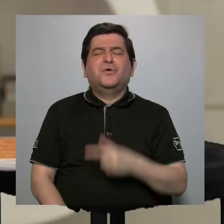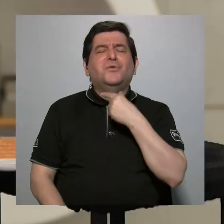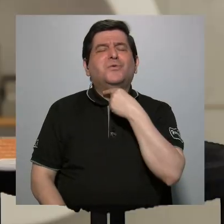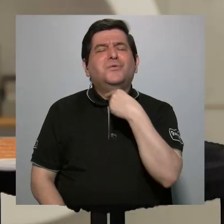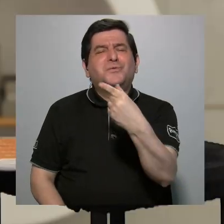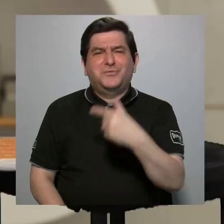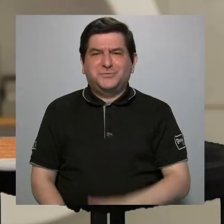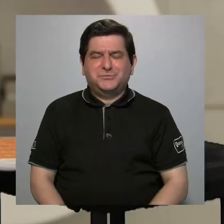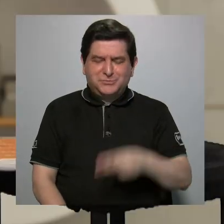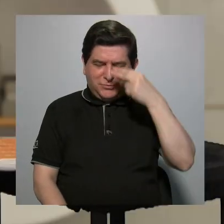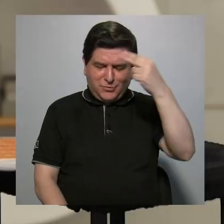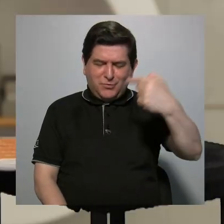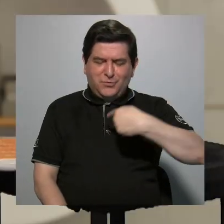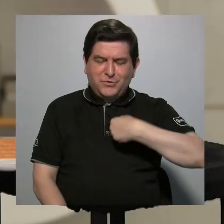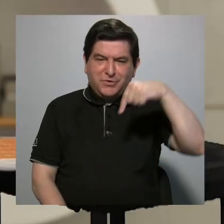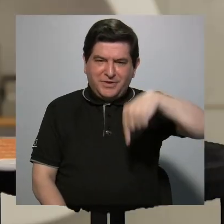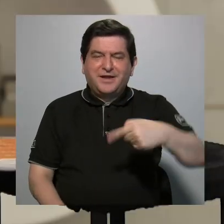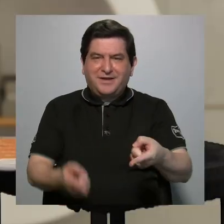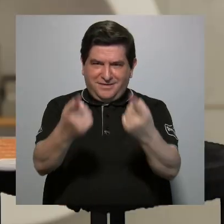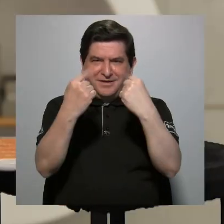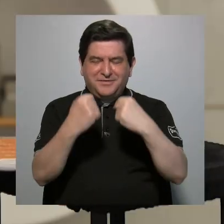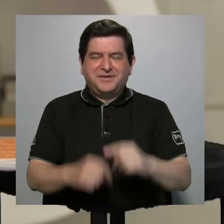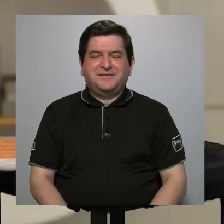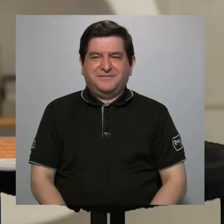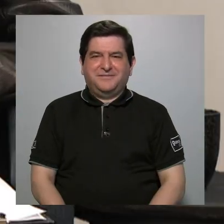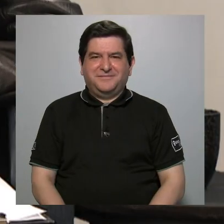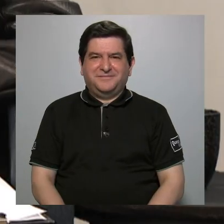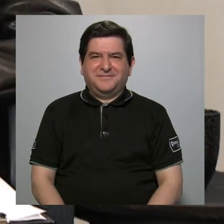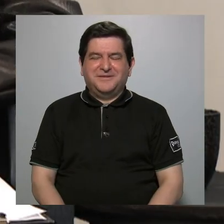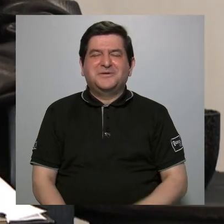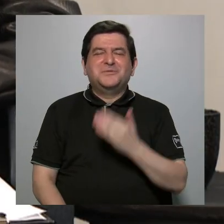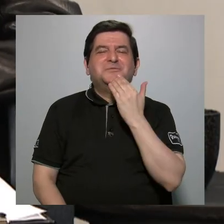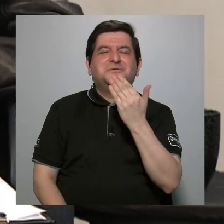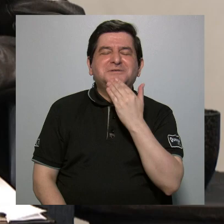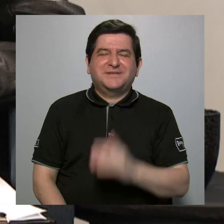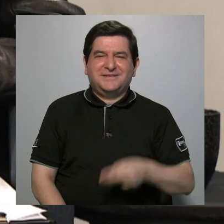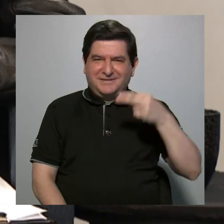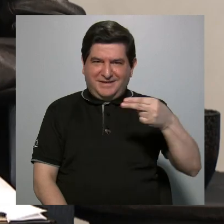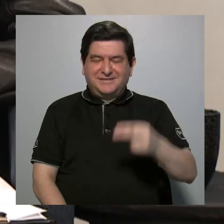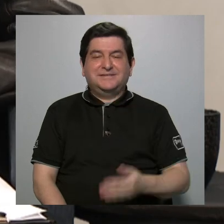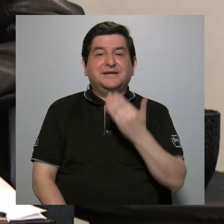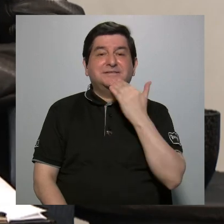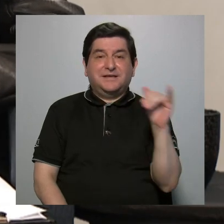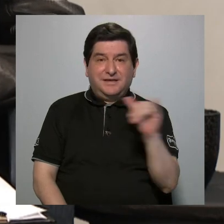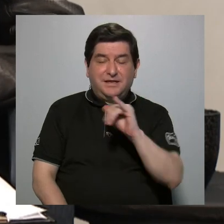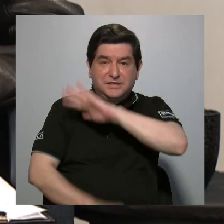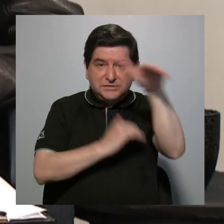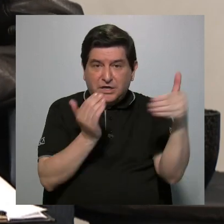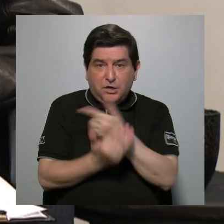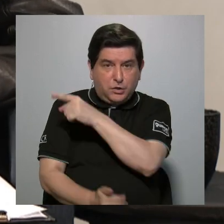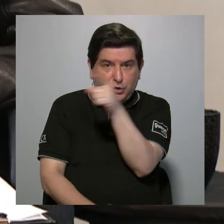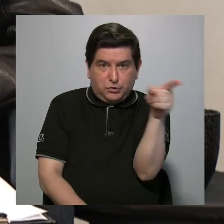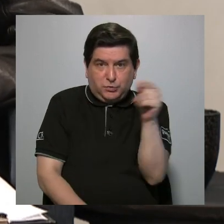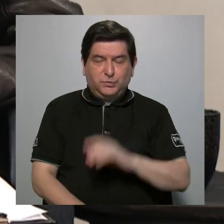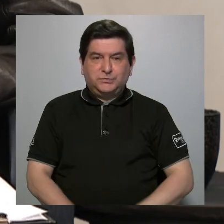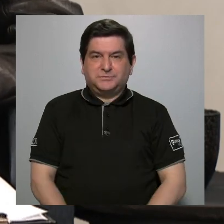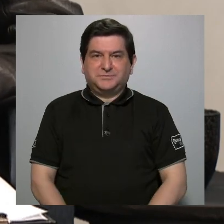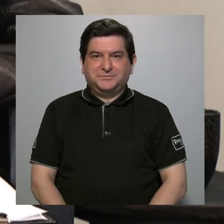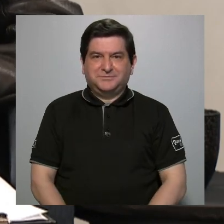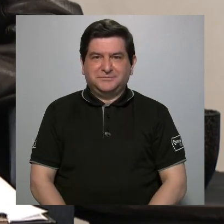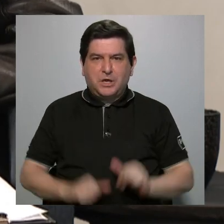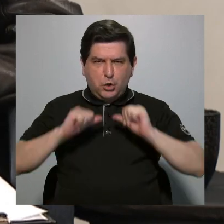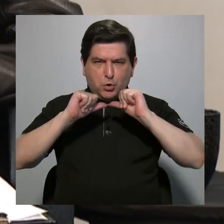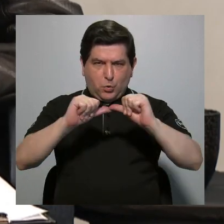gusto. Ha sido un honor para mí estar aquí con usted, don Gustavo. Muy agradecido, don Hernán. Bueno. Gracias también a todas y todos